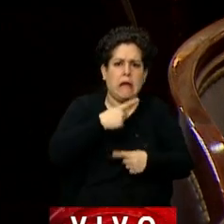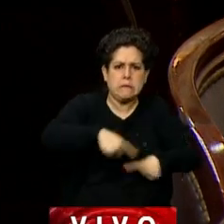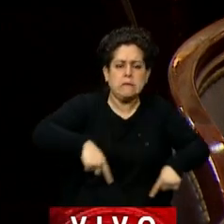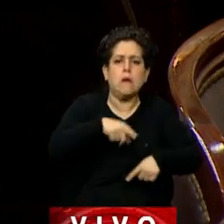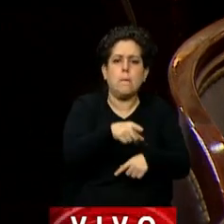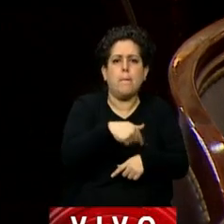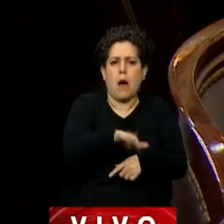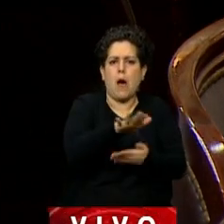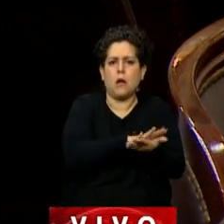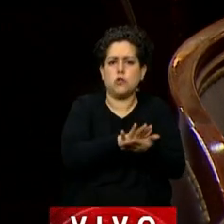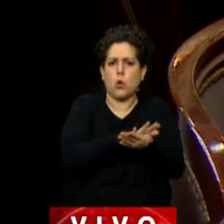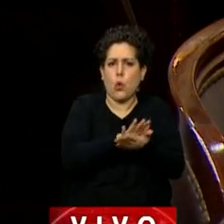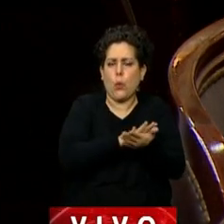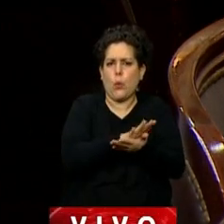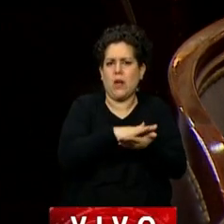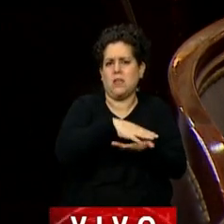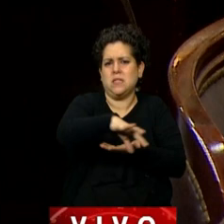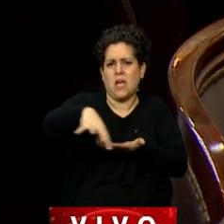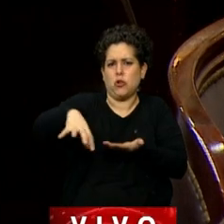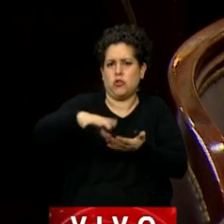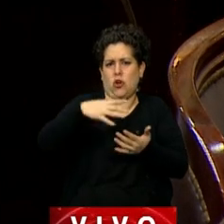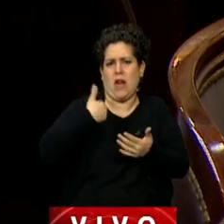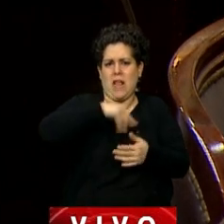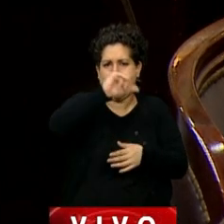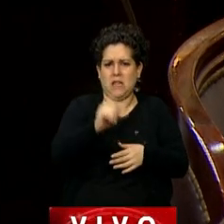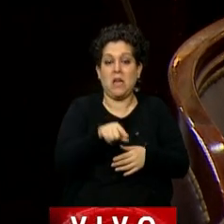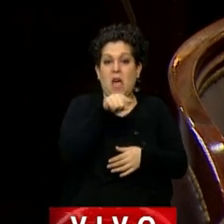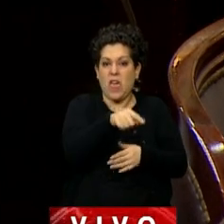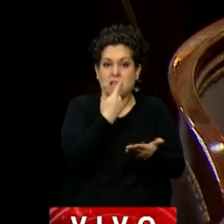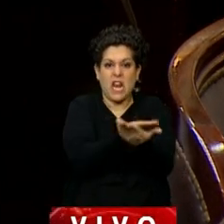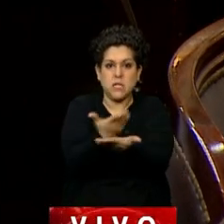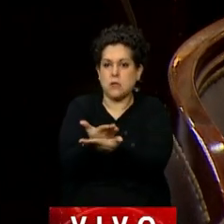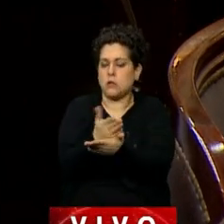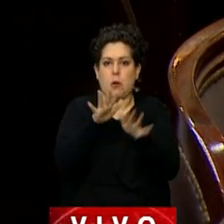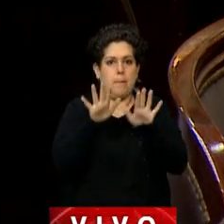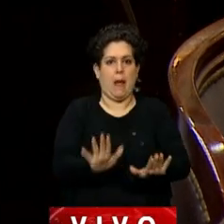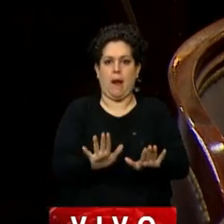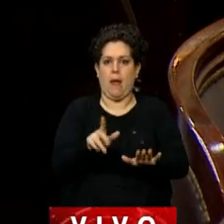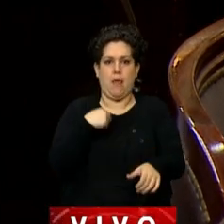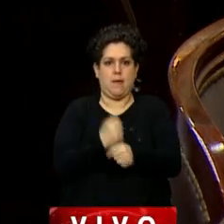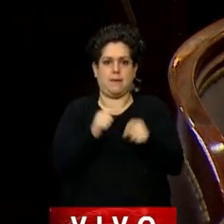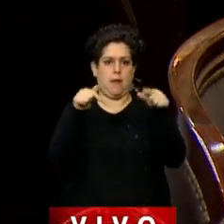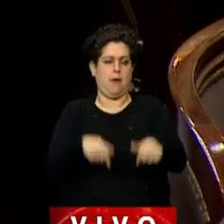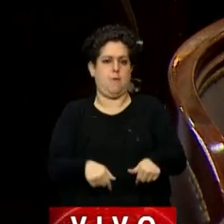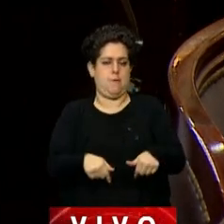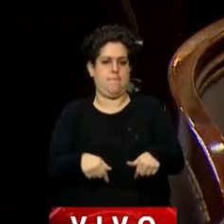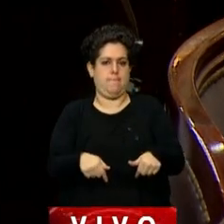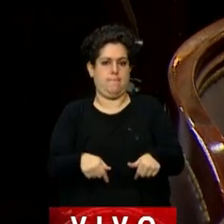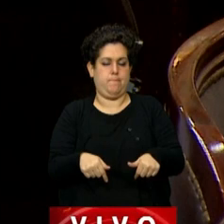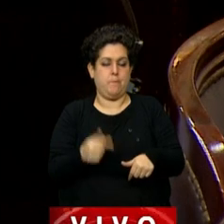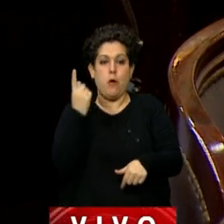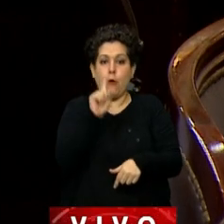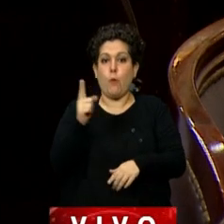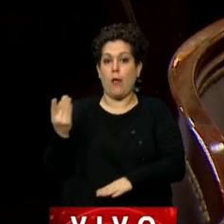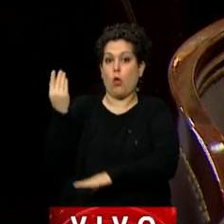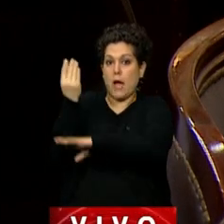a resolver el sector externo argentino. Esa licitación está prácticamente paralizada al día de hoy. Cuando Juan